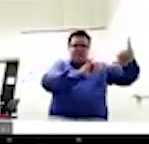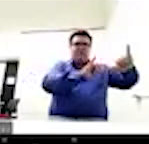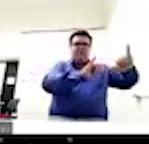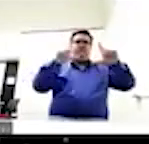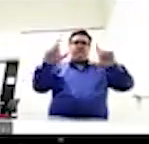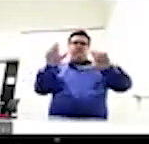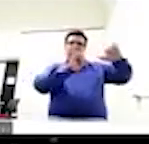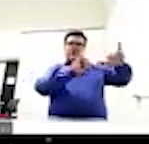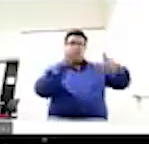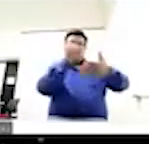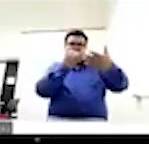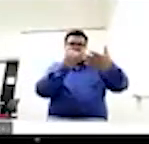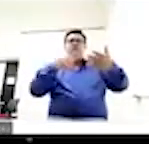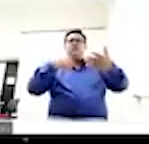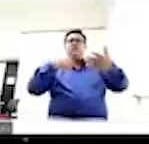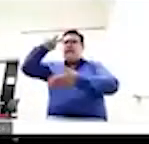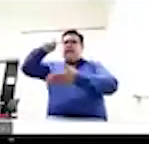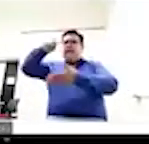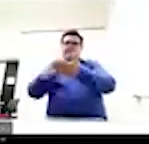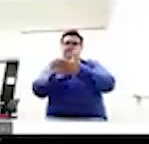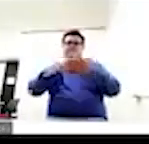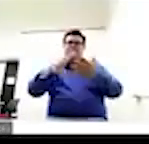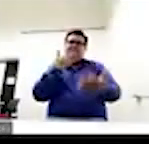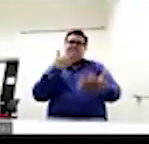dibujo antes. Gracias.